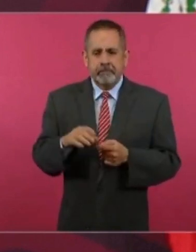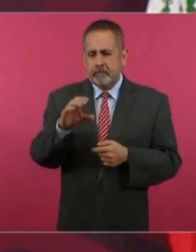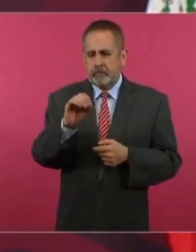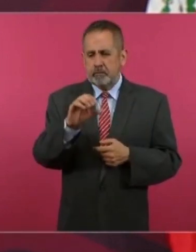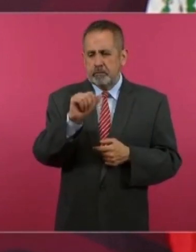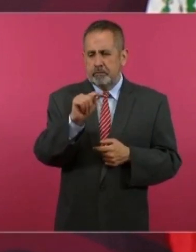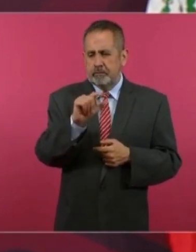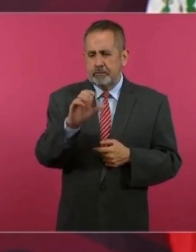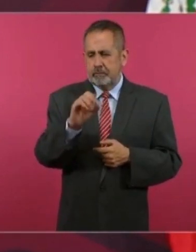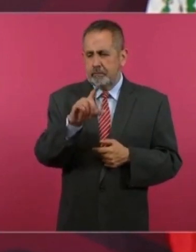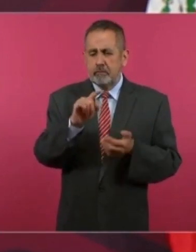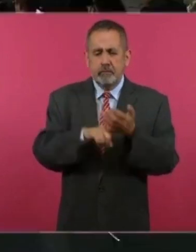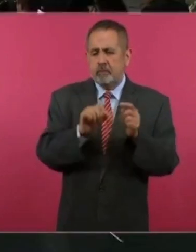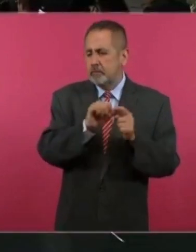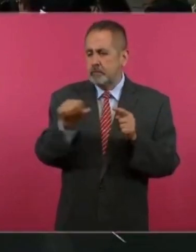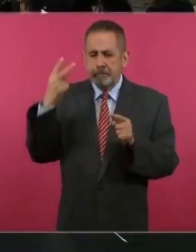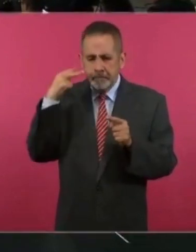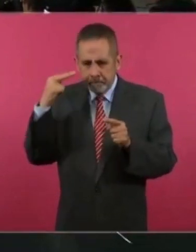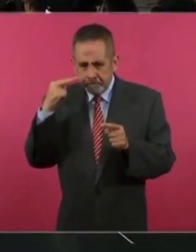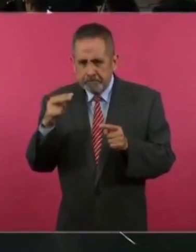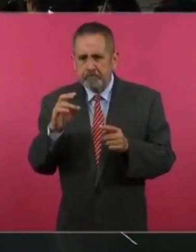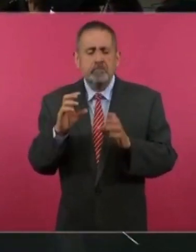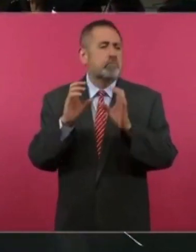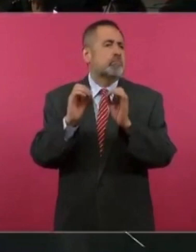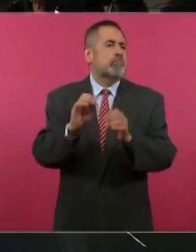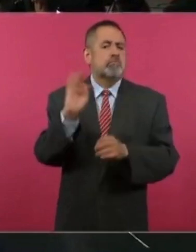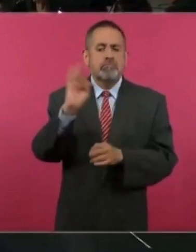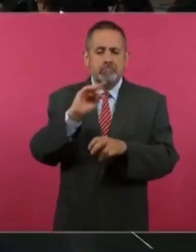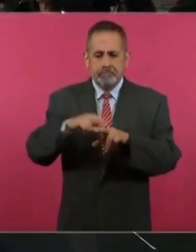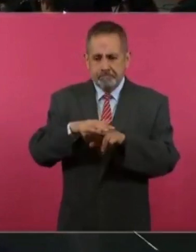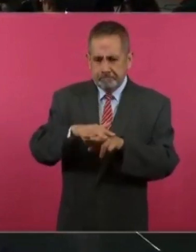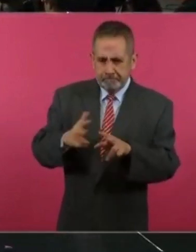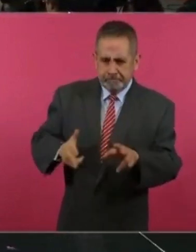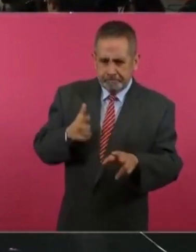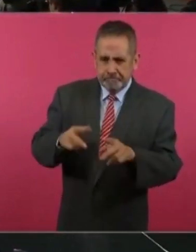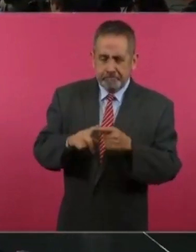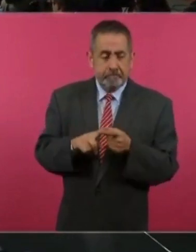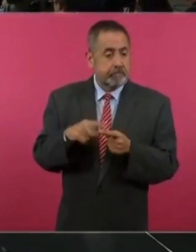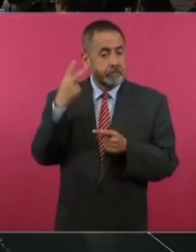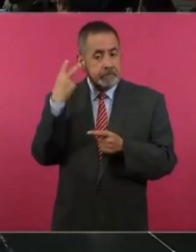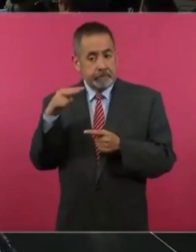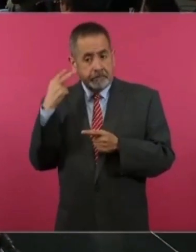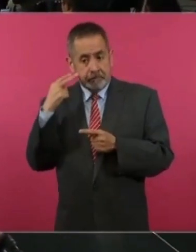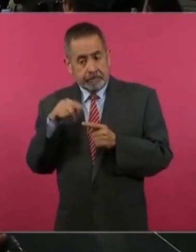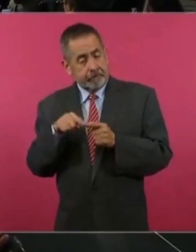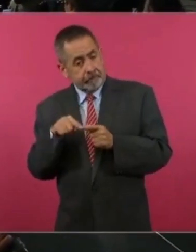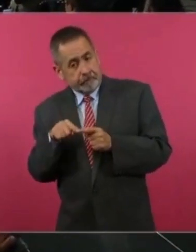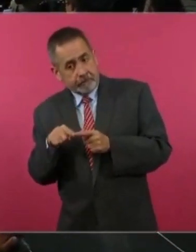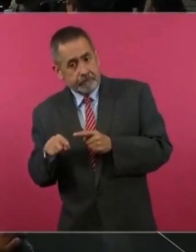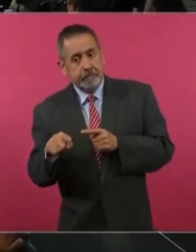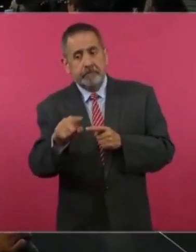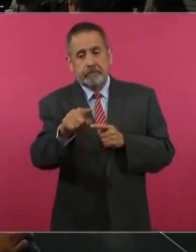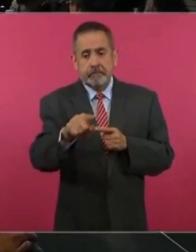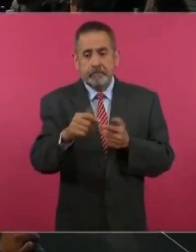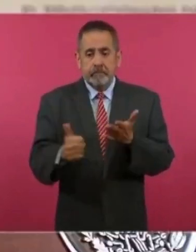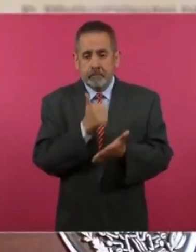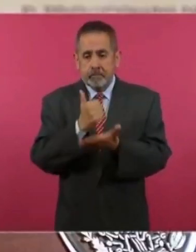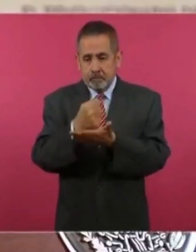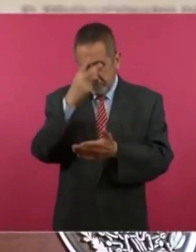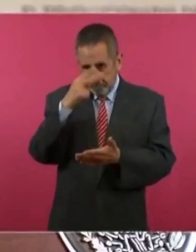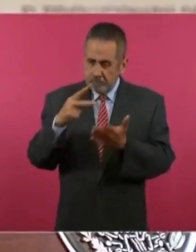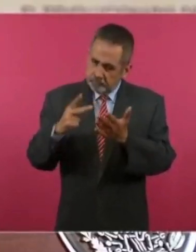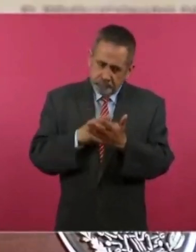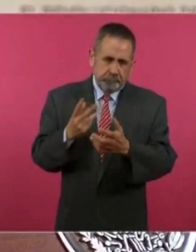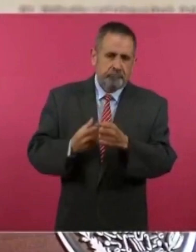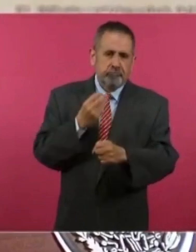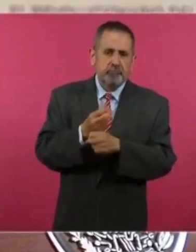Coatzacoalcos a Veracruz? Y luego, ¿por qué no el tren de Veracruz a la Ciudad de México?